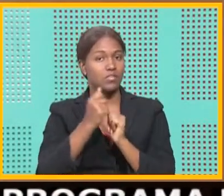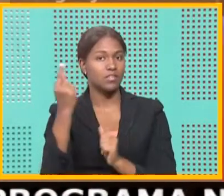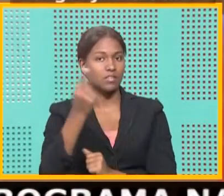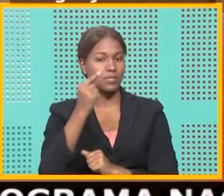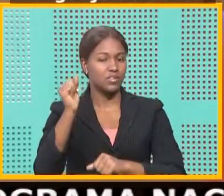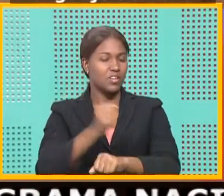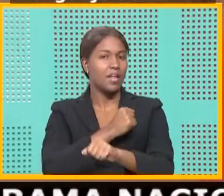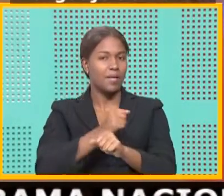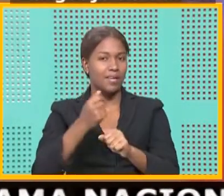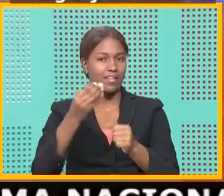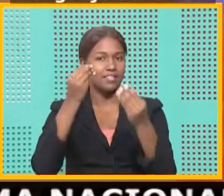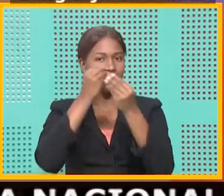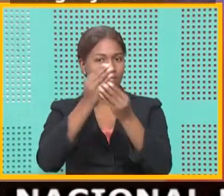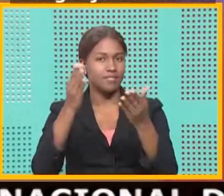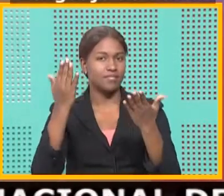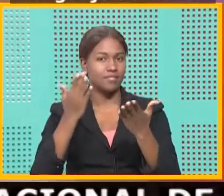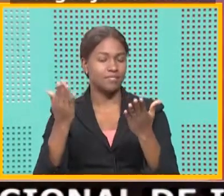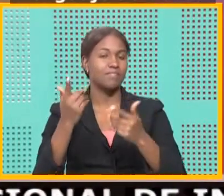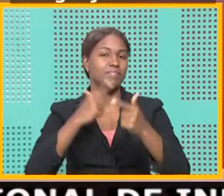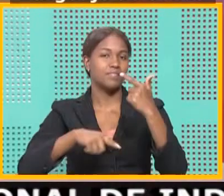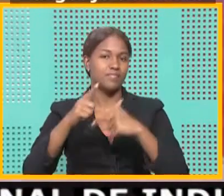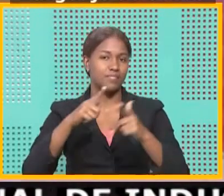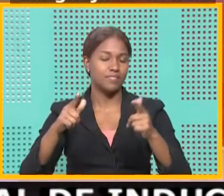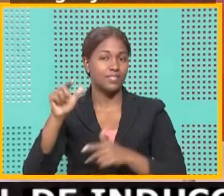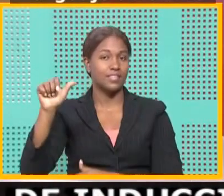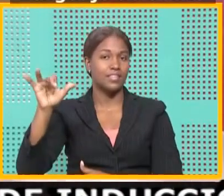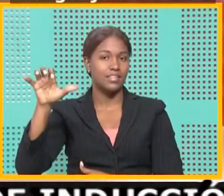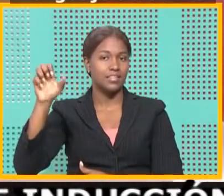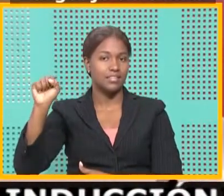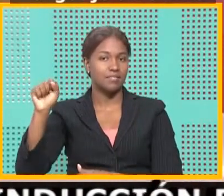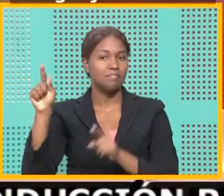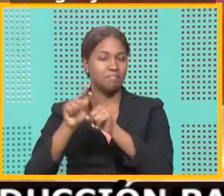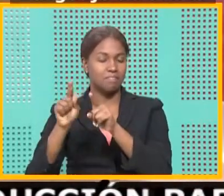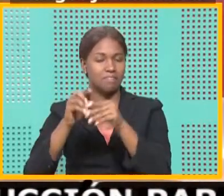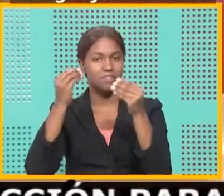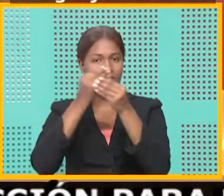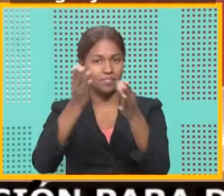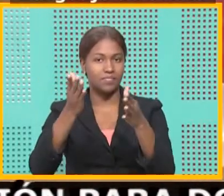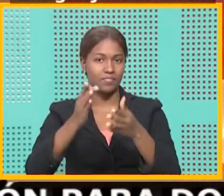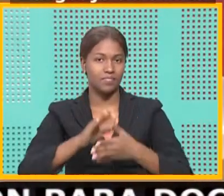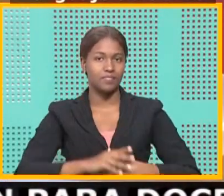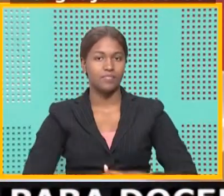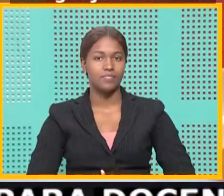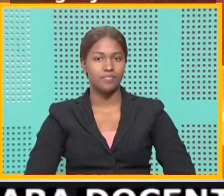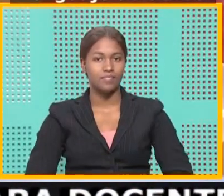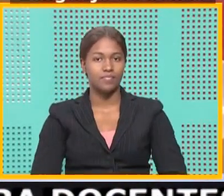Zuleima García lo está diciendo en lenguas de señas. Angeli Suárez también les informa.